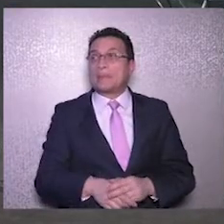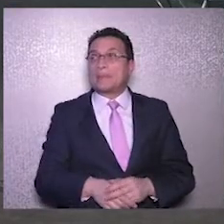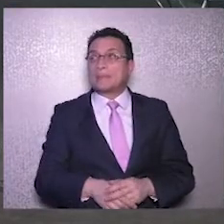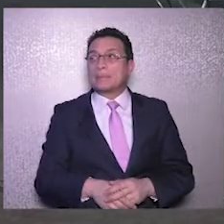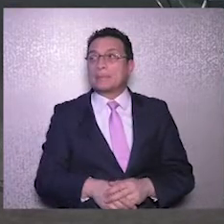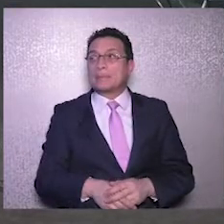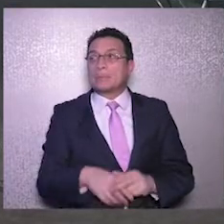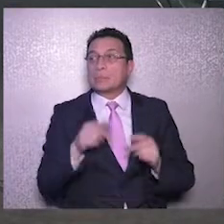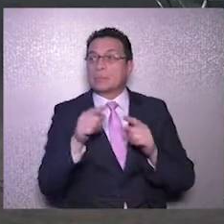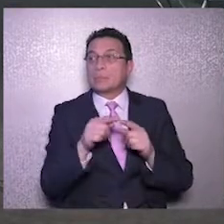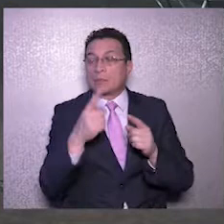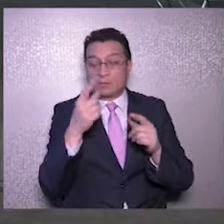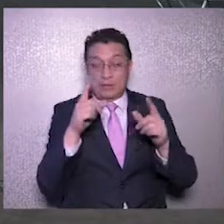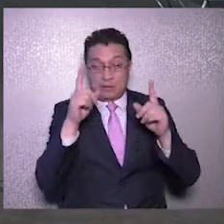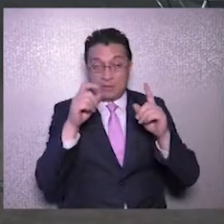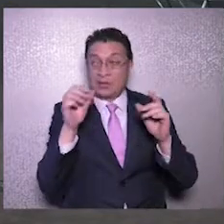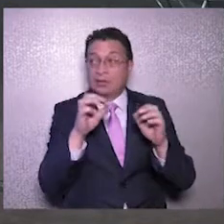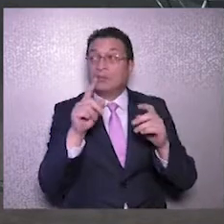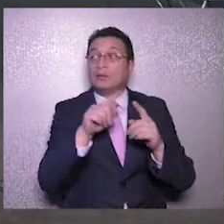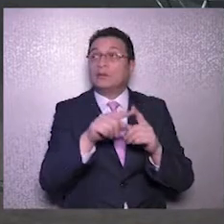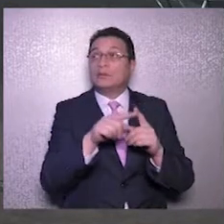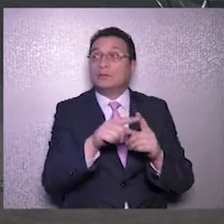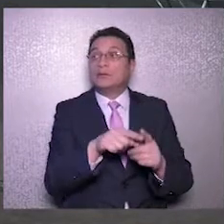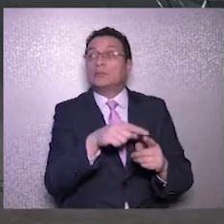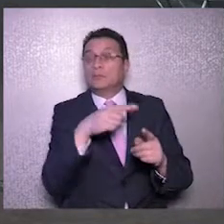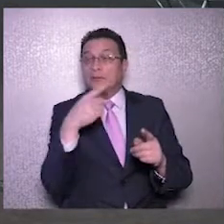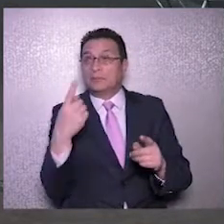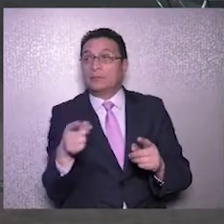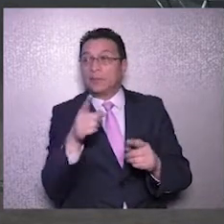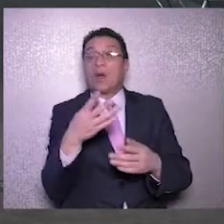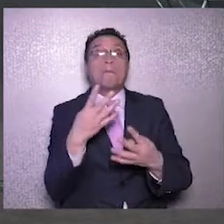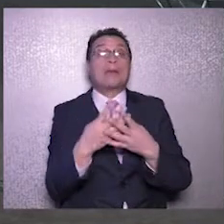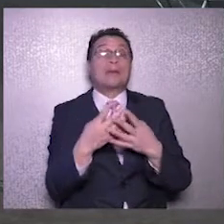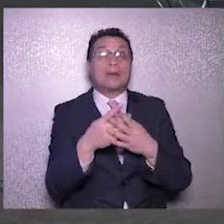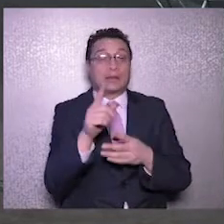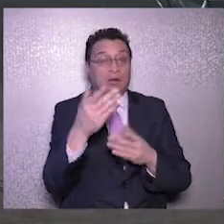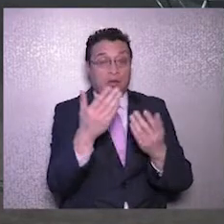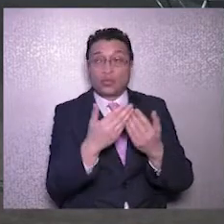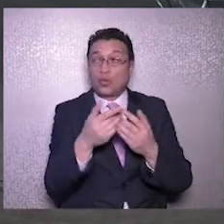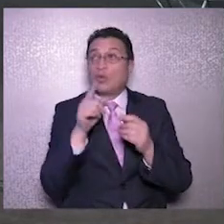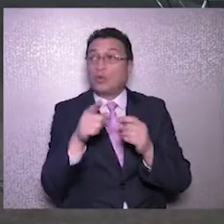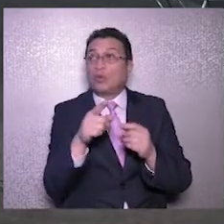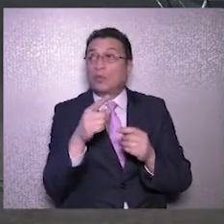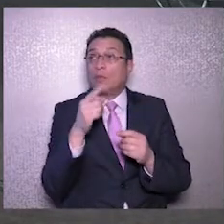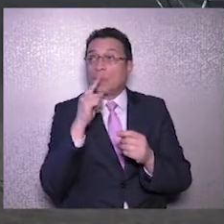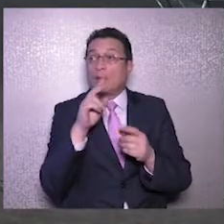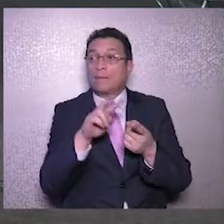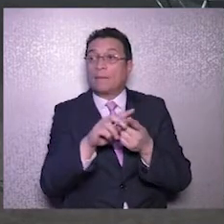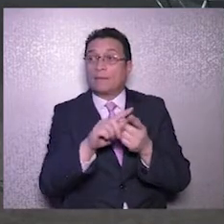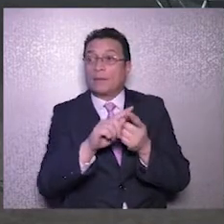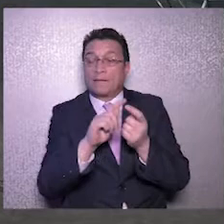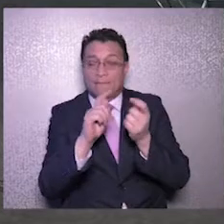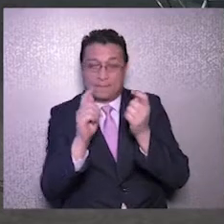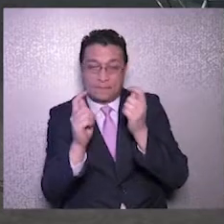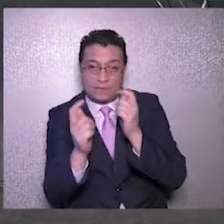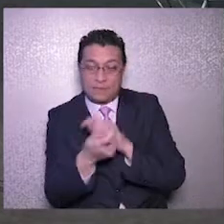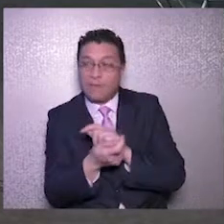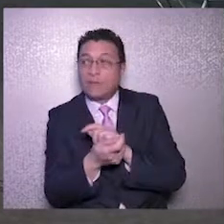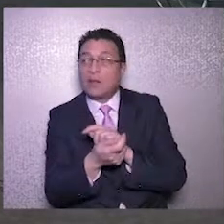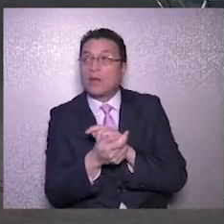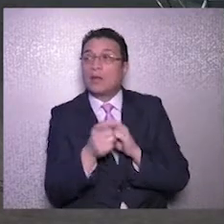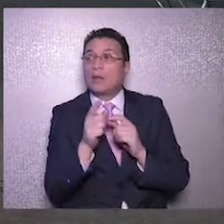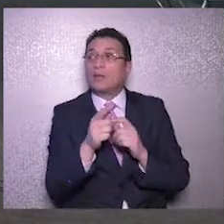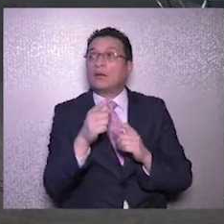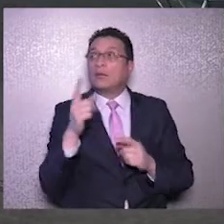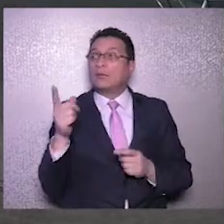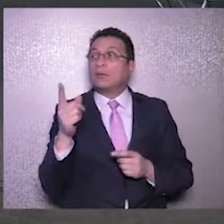Y nosotros tomamos esa imagen y a los que alguna vez escucharon algo de matemática, uno le aplica la transformada de Fourier y